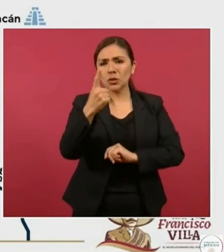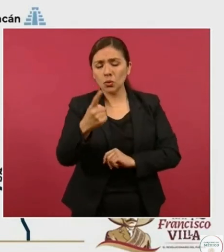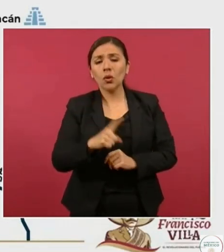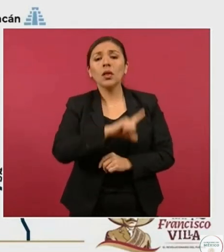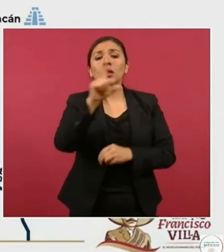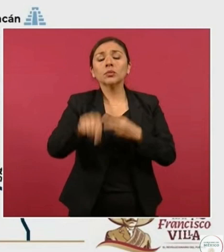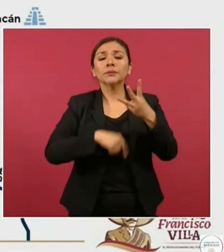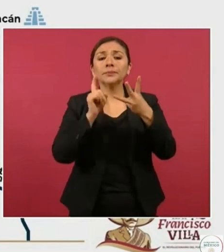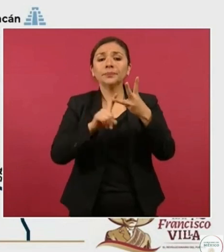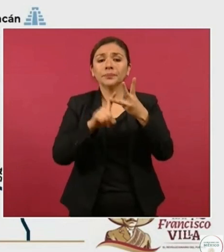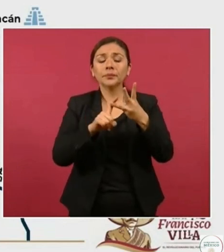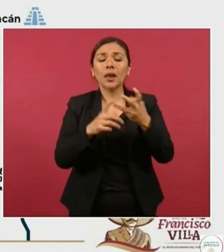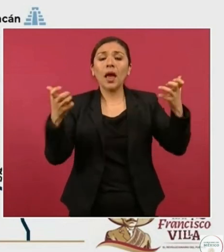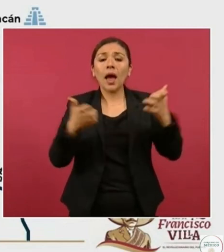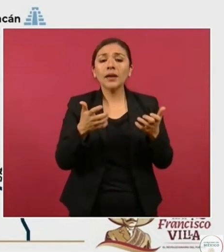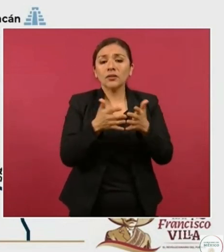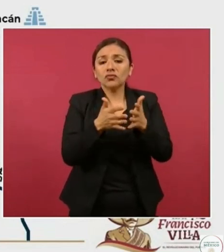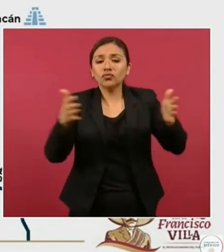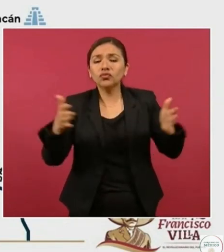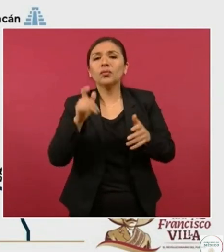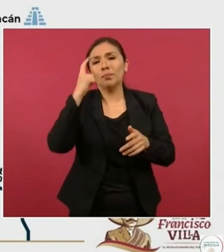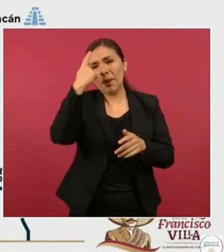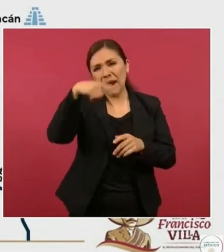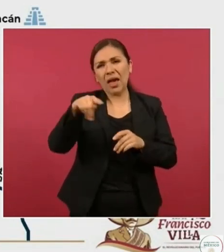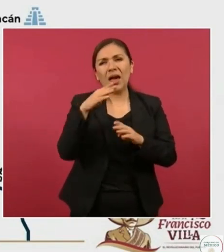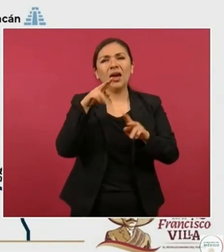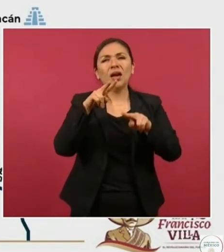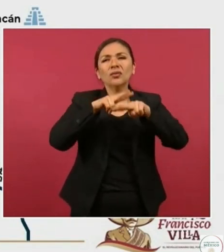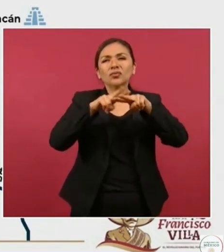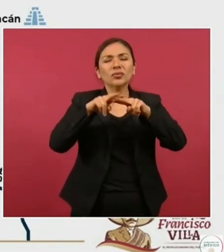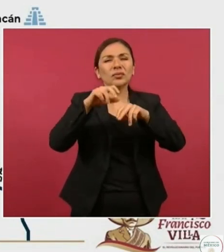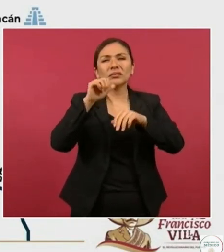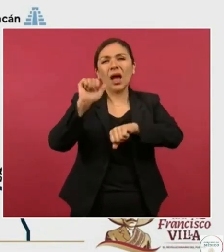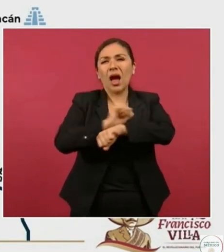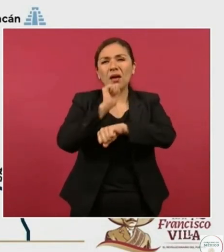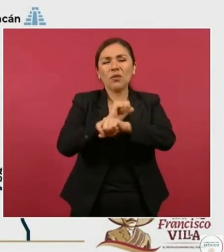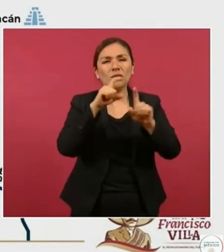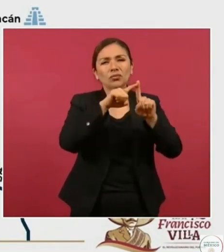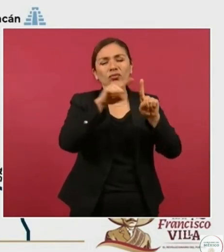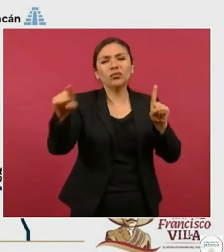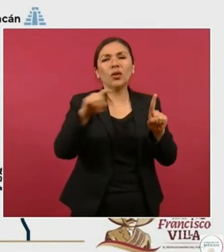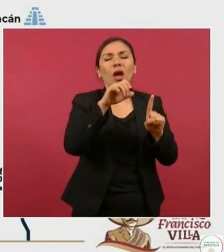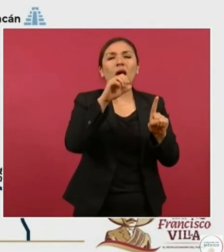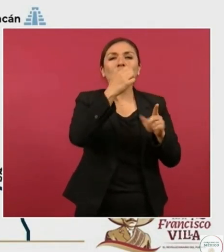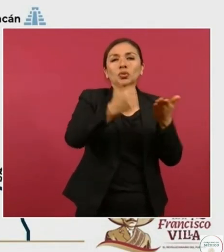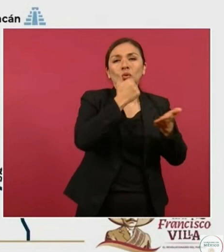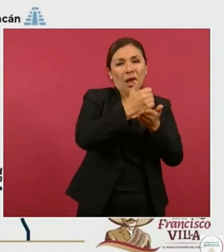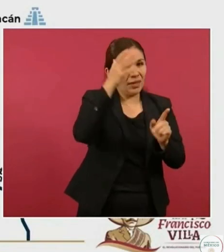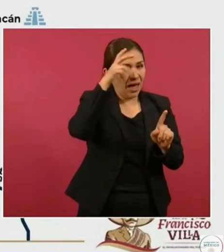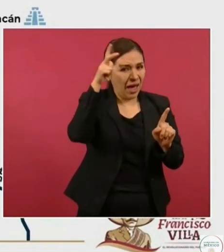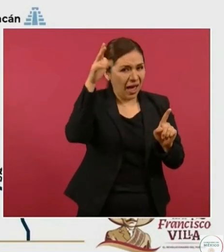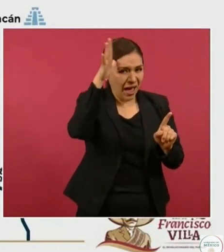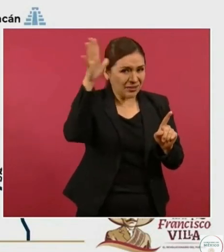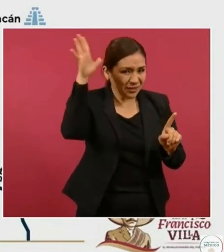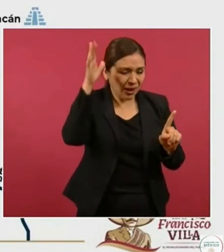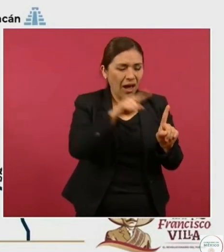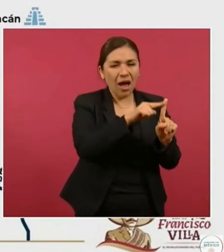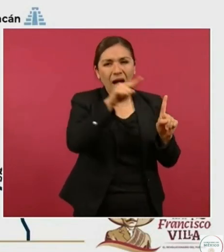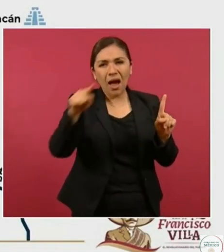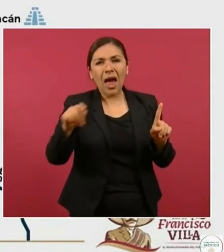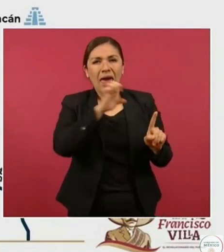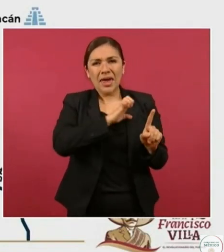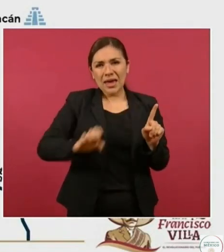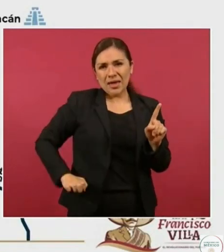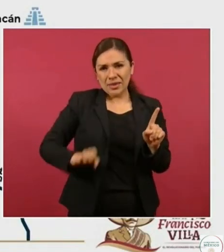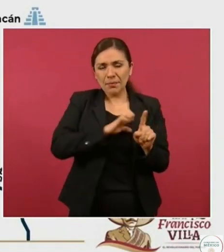tres está la ampliación del Mexibus uno Ojo de Agua que va desde Ciudad Azteca Ecatepec hacia Ojo de Agua Tecámac y llega el alfa